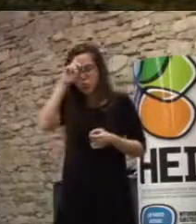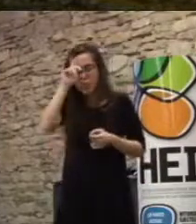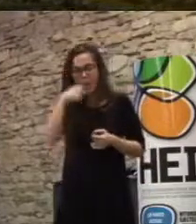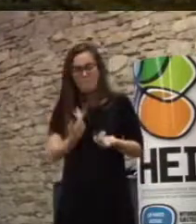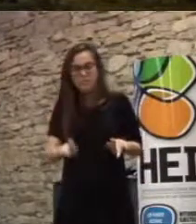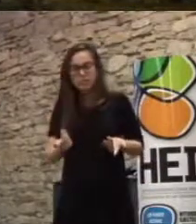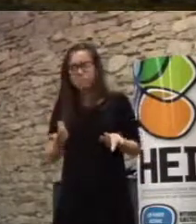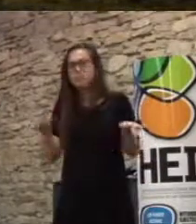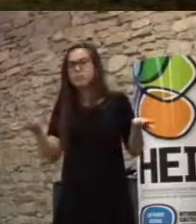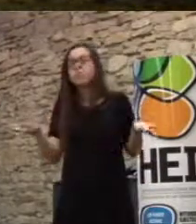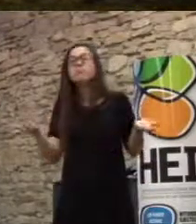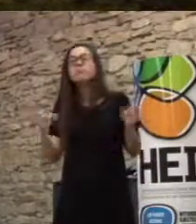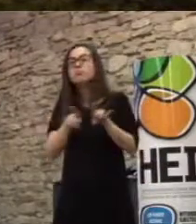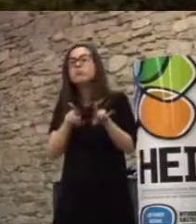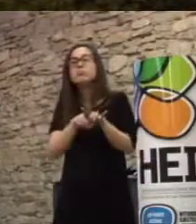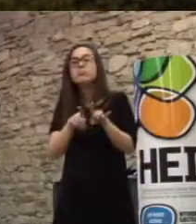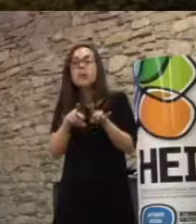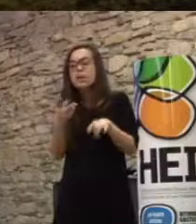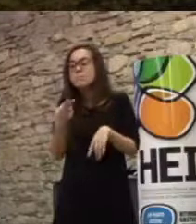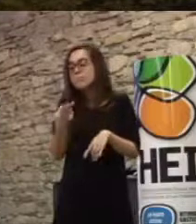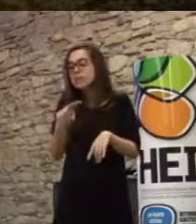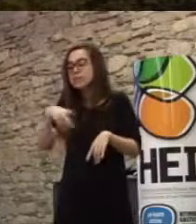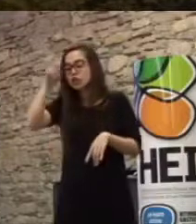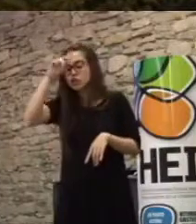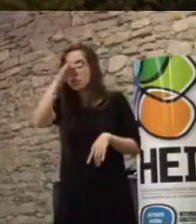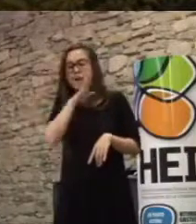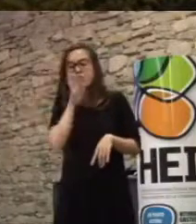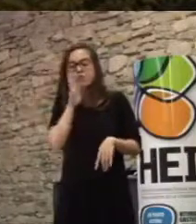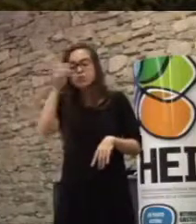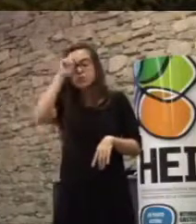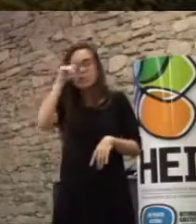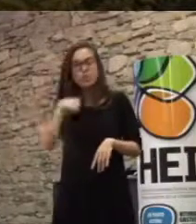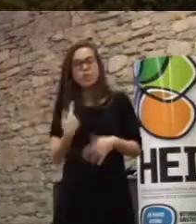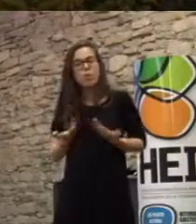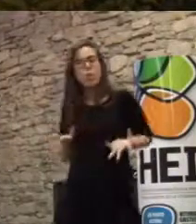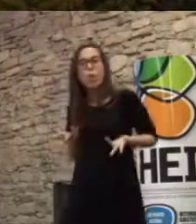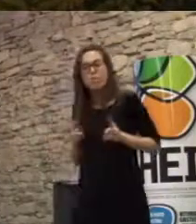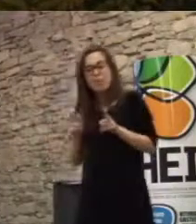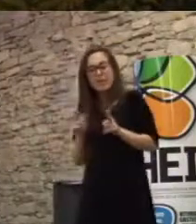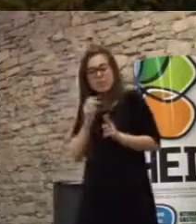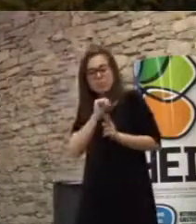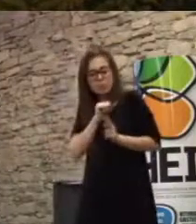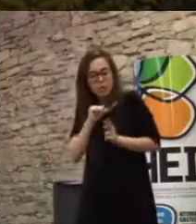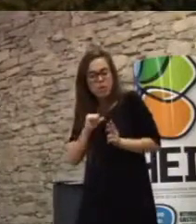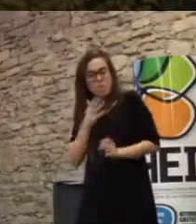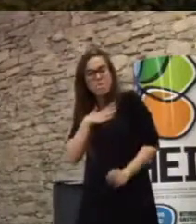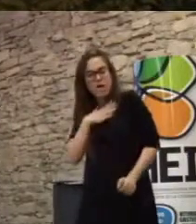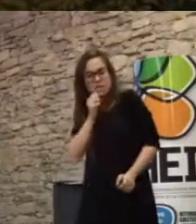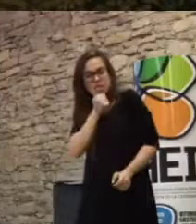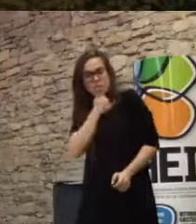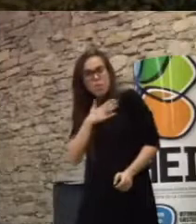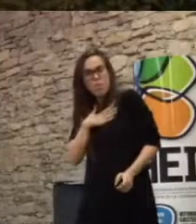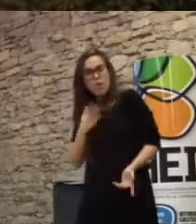este secreto irá conmigo a la tumba son mis secretos de acuerdo es mi parte privada todos tenemos secretos verdad sí